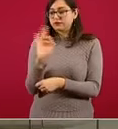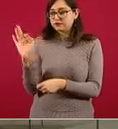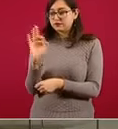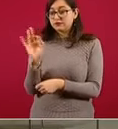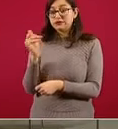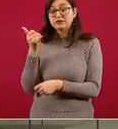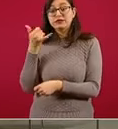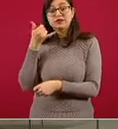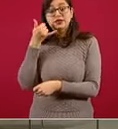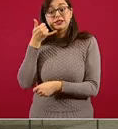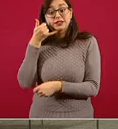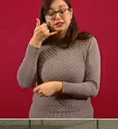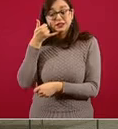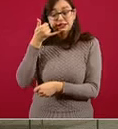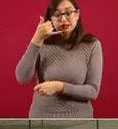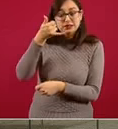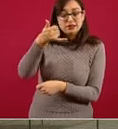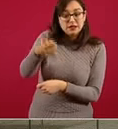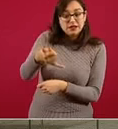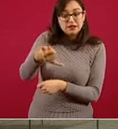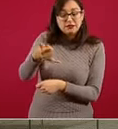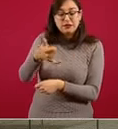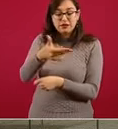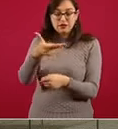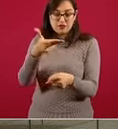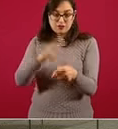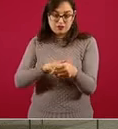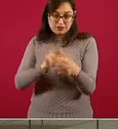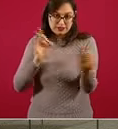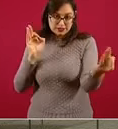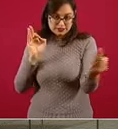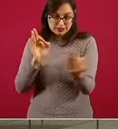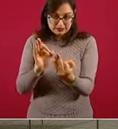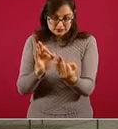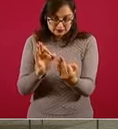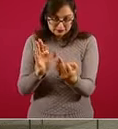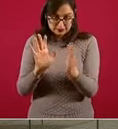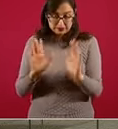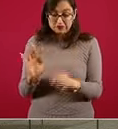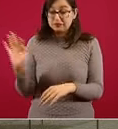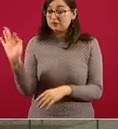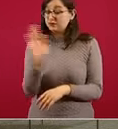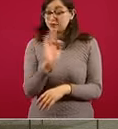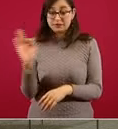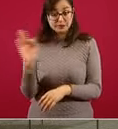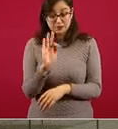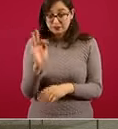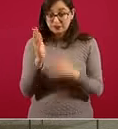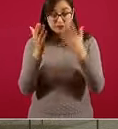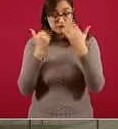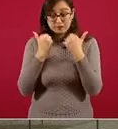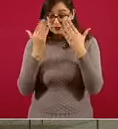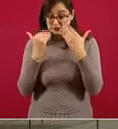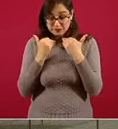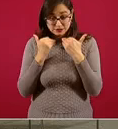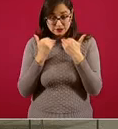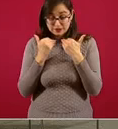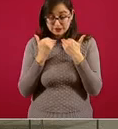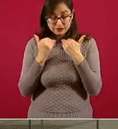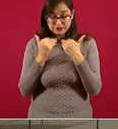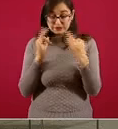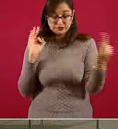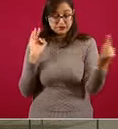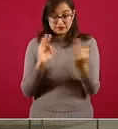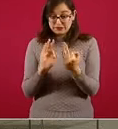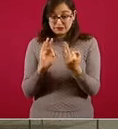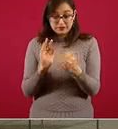un teléfono de contacto del centro de salud más cercano. Pero si no tienen el centro de salud o la unidad más cercana, ¿no?,